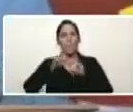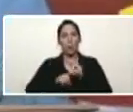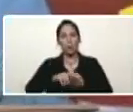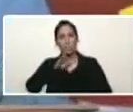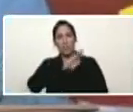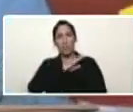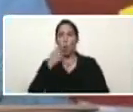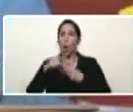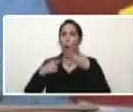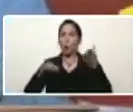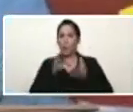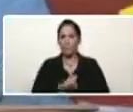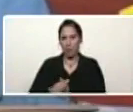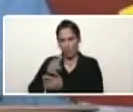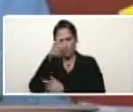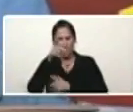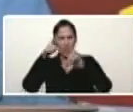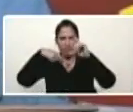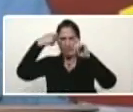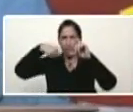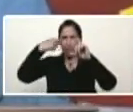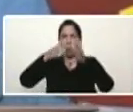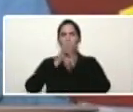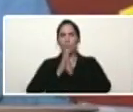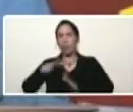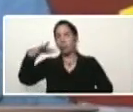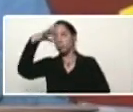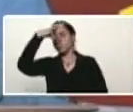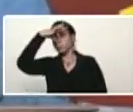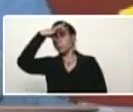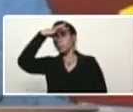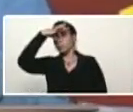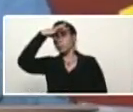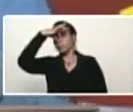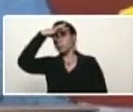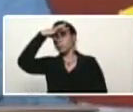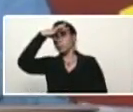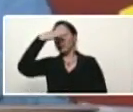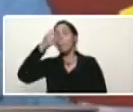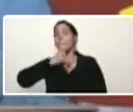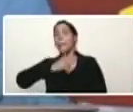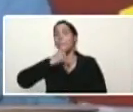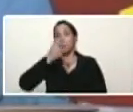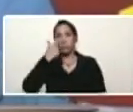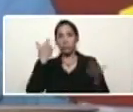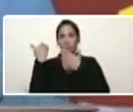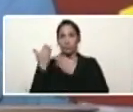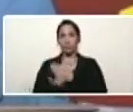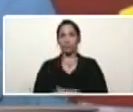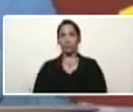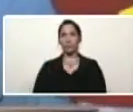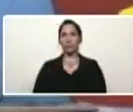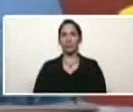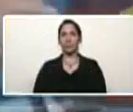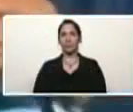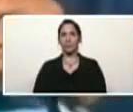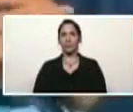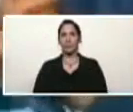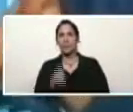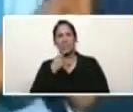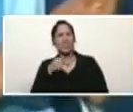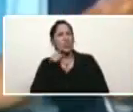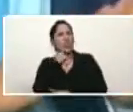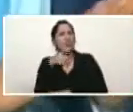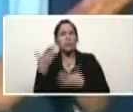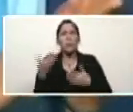compañeros. ¿Tienen el video? Mano en la nariz. Adelante, video. Dicho eso, ¿por qué se fue